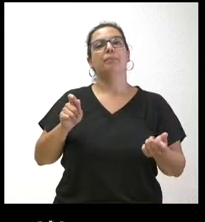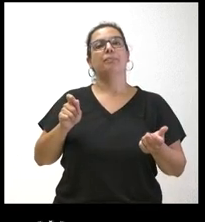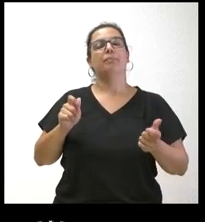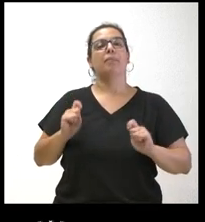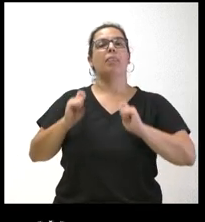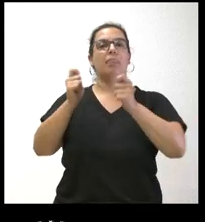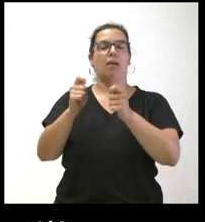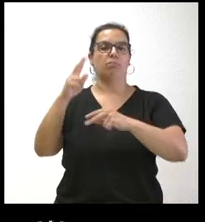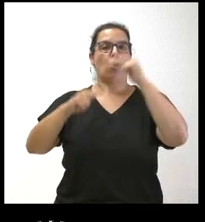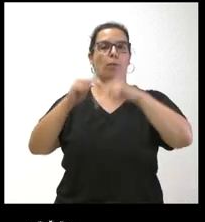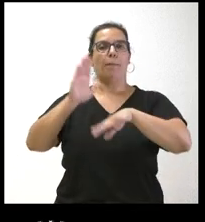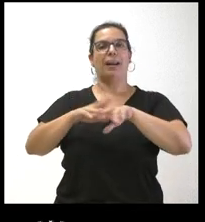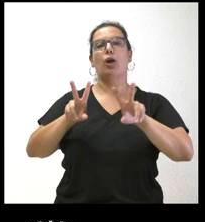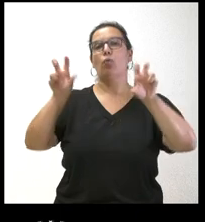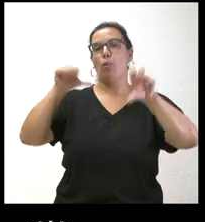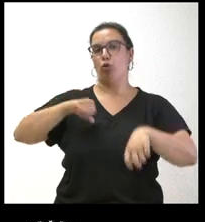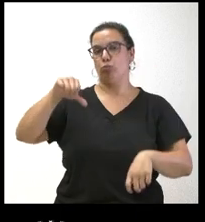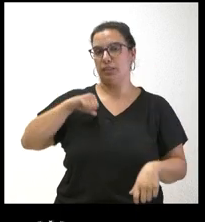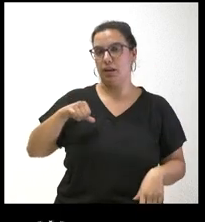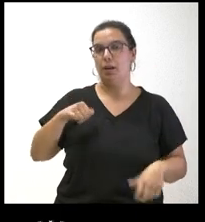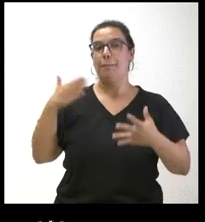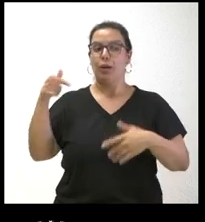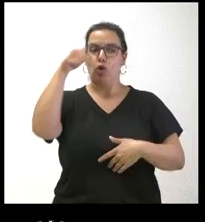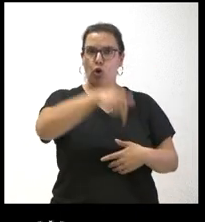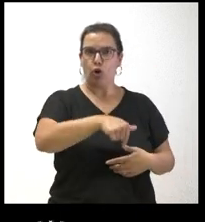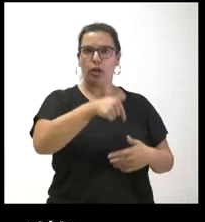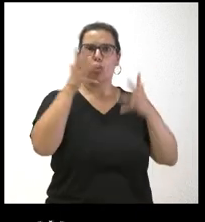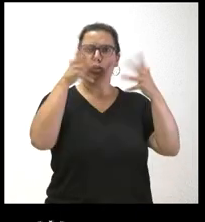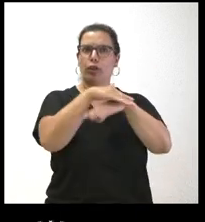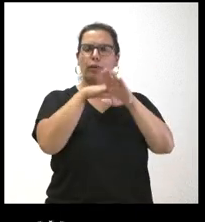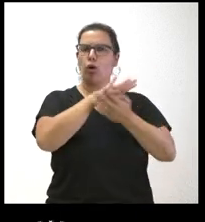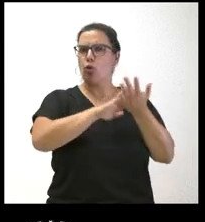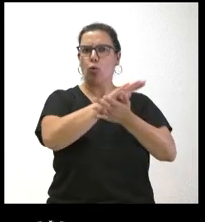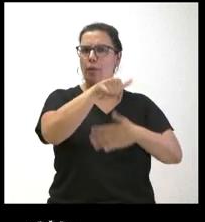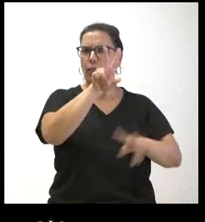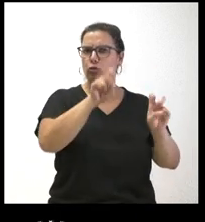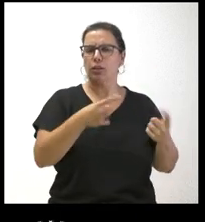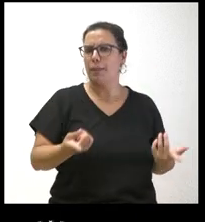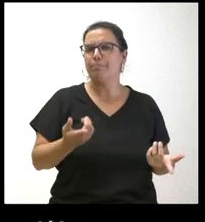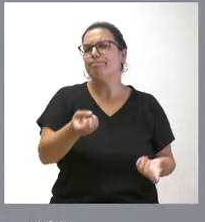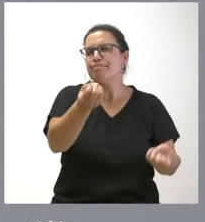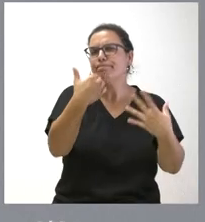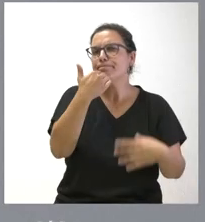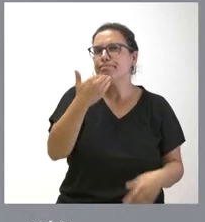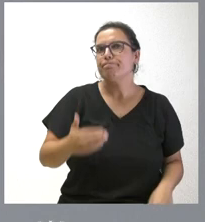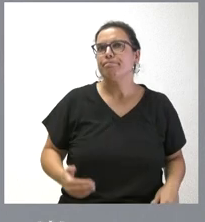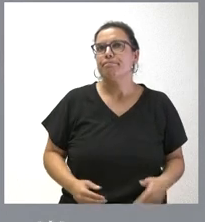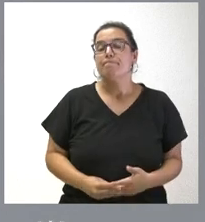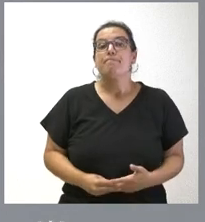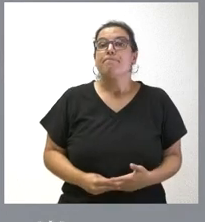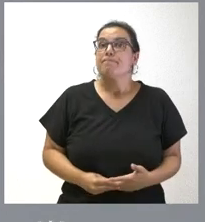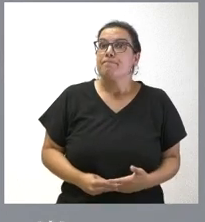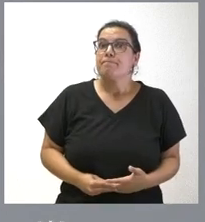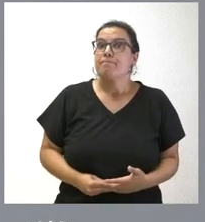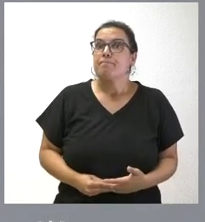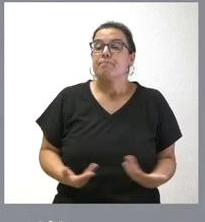del nuevo hospital pero no ha ido al consejo de gobierno este asunto no sé qué nos puede decir Quizá no tenga